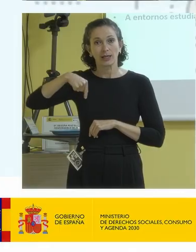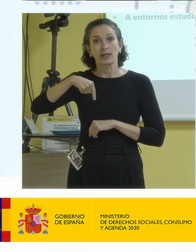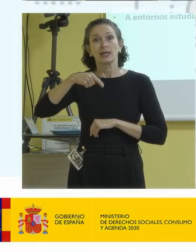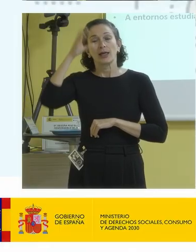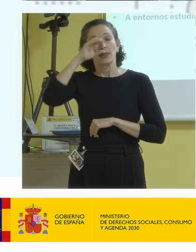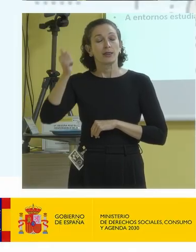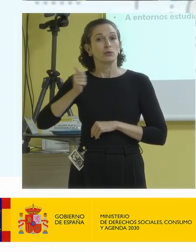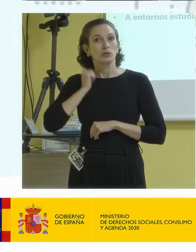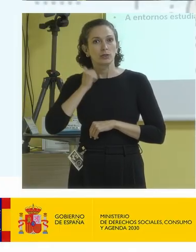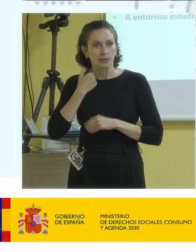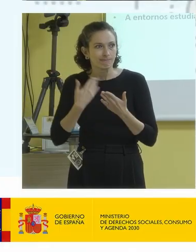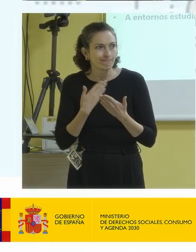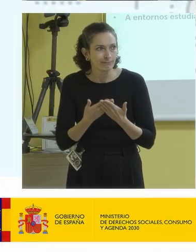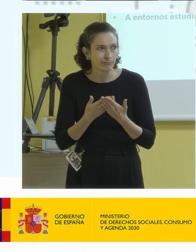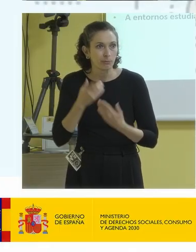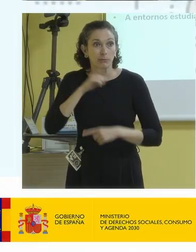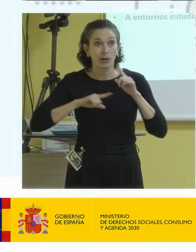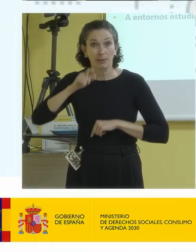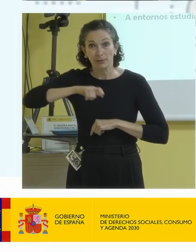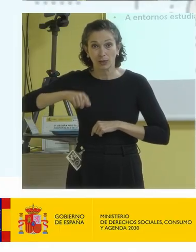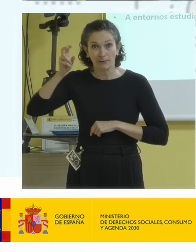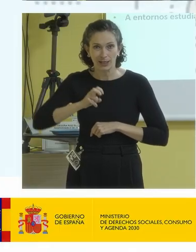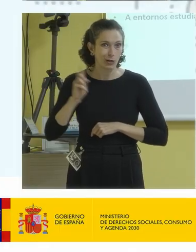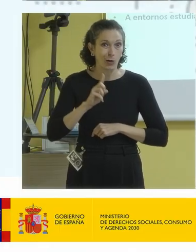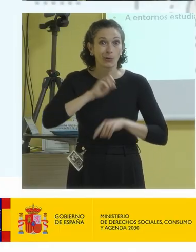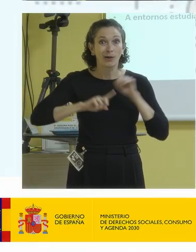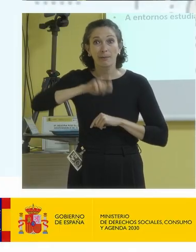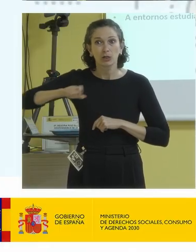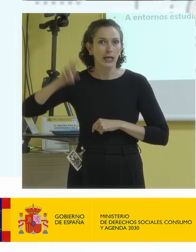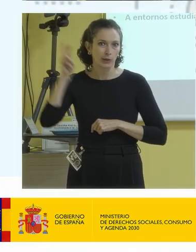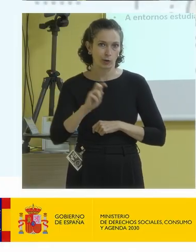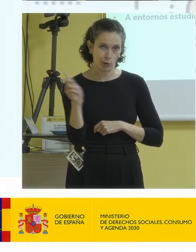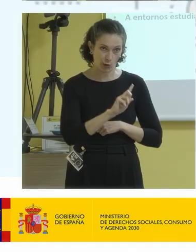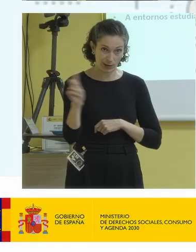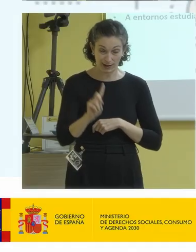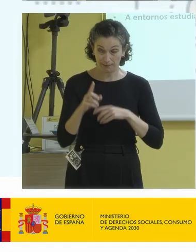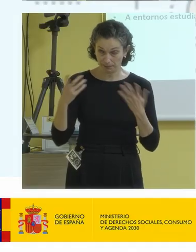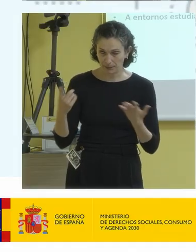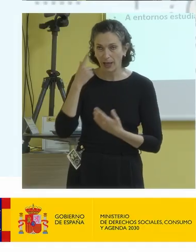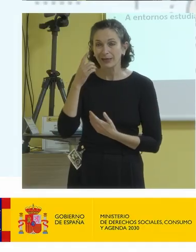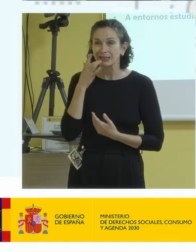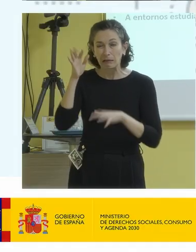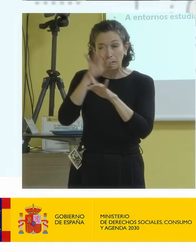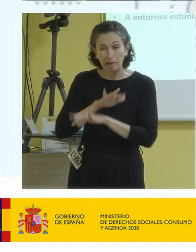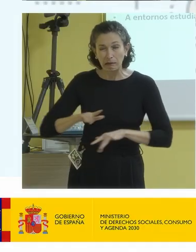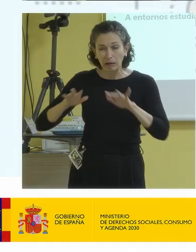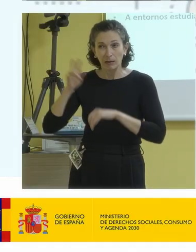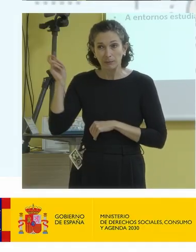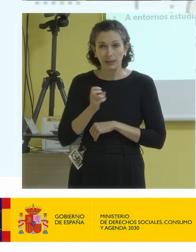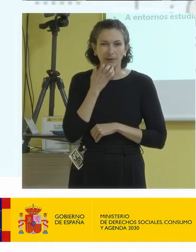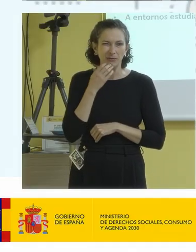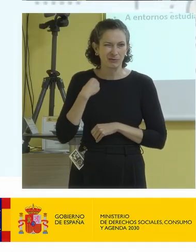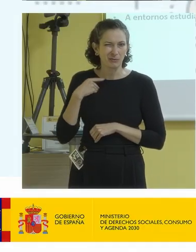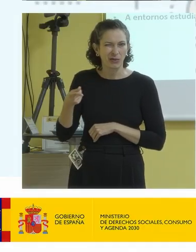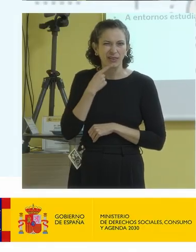no somos los que estamos aquí. Normalmente eso es la gente que no viene a estas cosas. Pero bueno, ya habrá que ver cómo les podemos engañar para que vengan. No sé, ofreciendo chupitos de lejía o algo